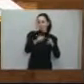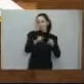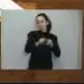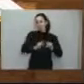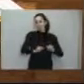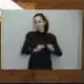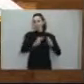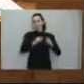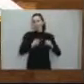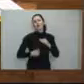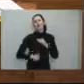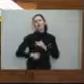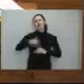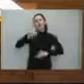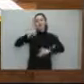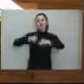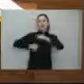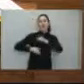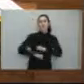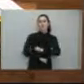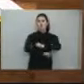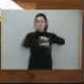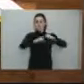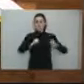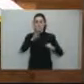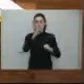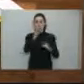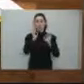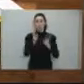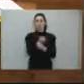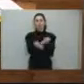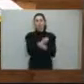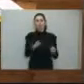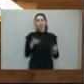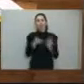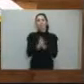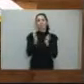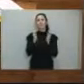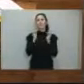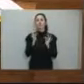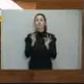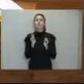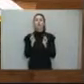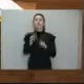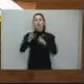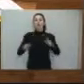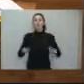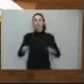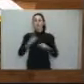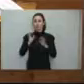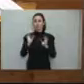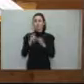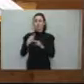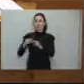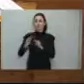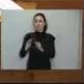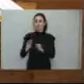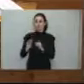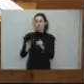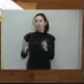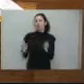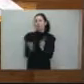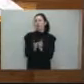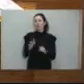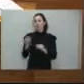absolutamente pasadas de moda, que es que cuanto peor vaya, mejor les irá a algunos políticos cortoplacistas. Como nosotros